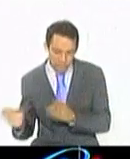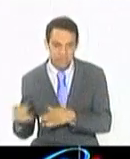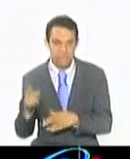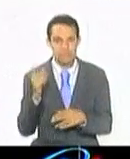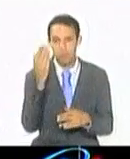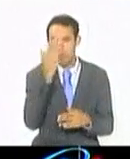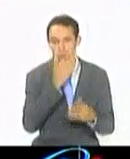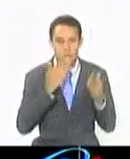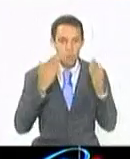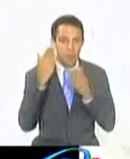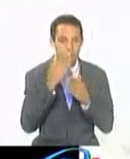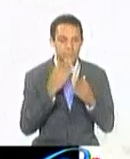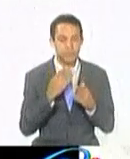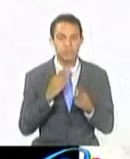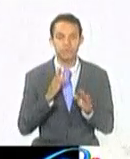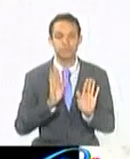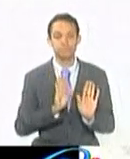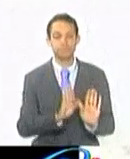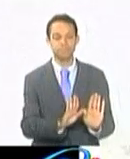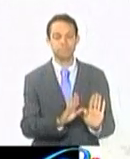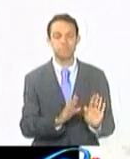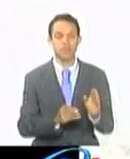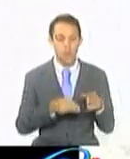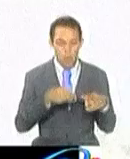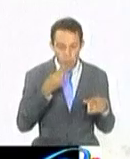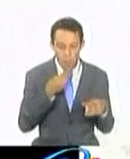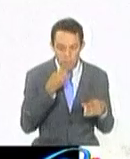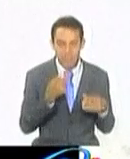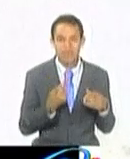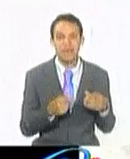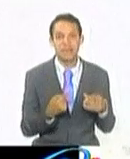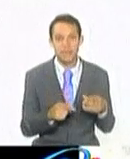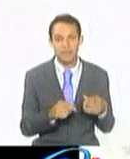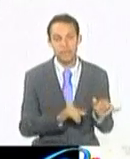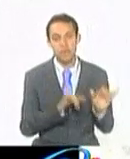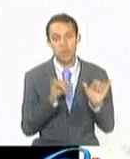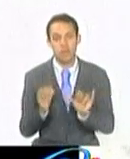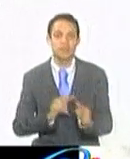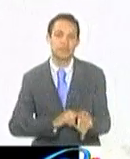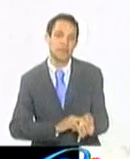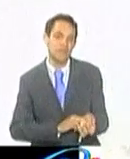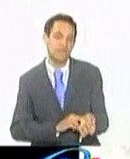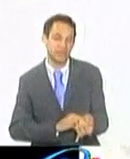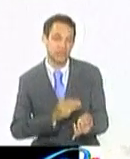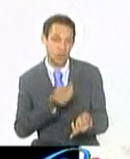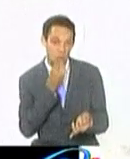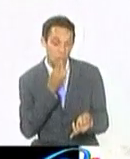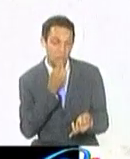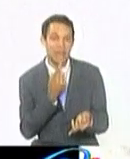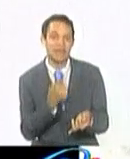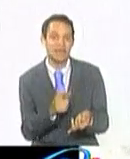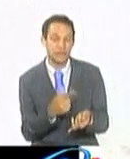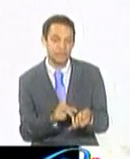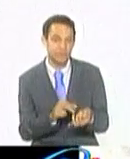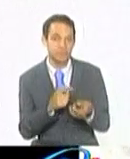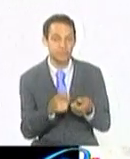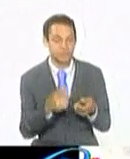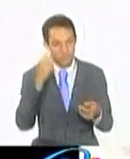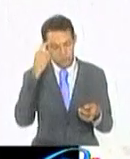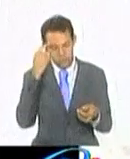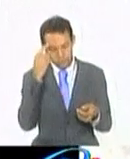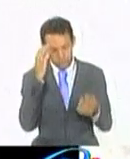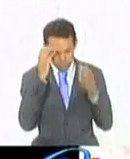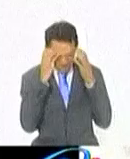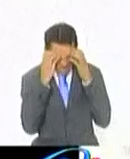personas y las dietas deben de ser muy similares a del paciente diabético ahí están las manifestaciones clínicas dolor de cabeza